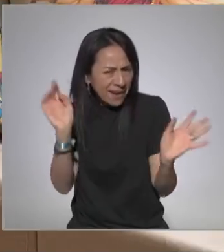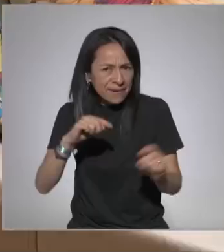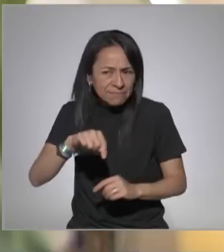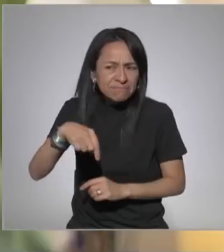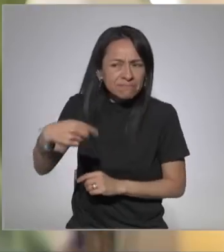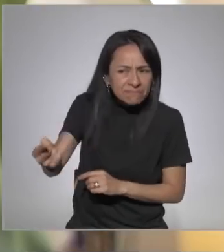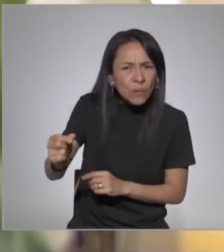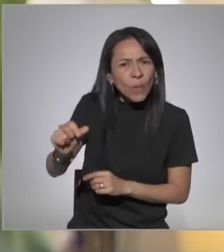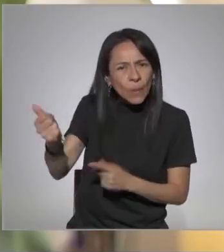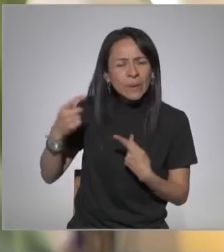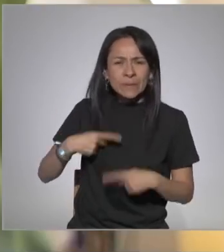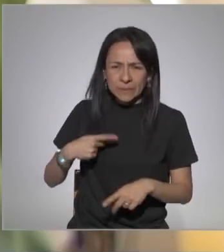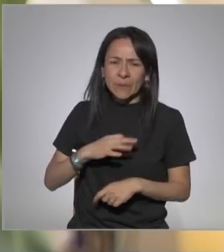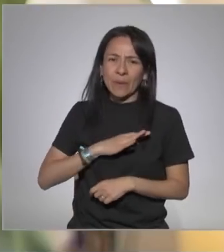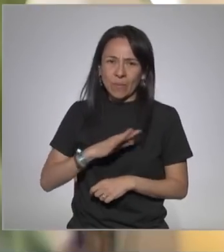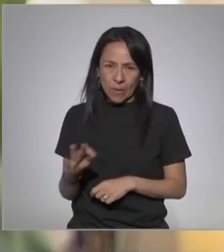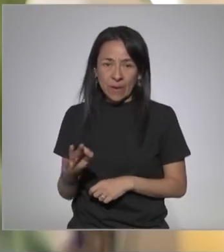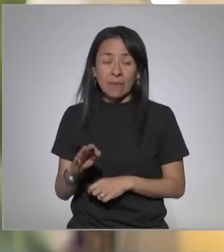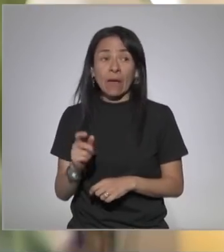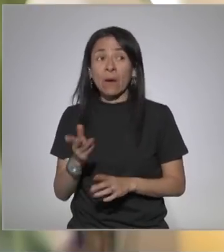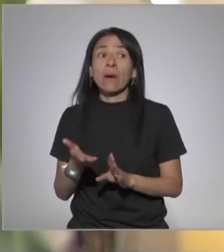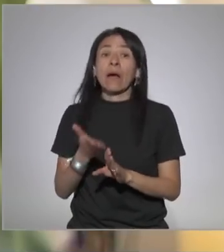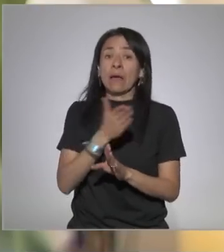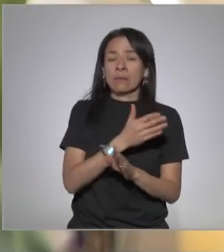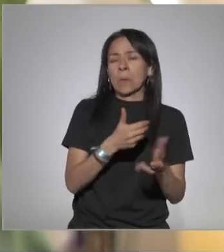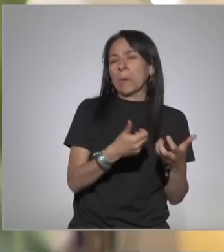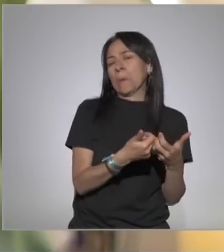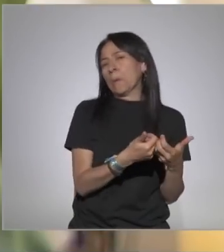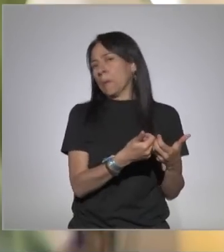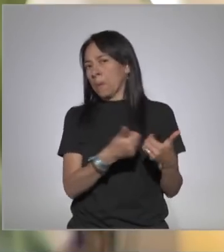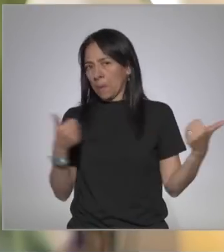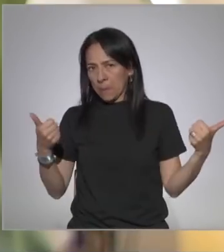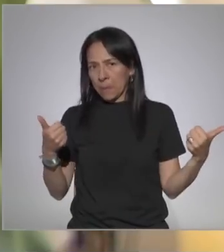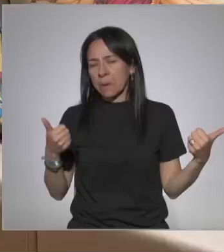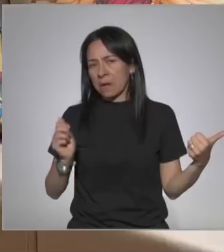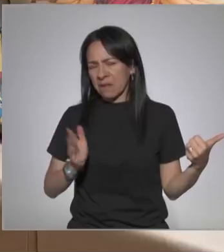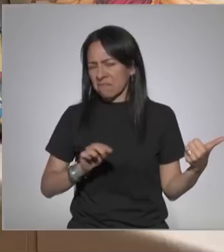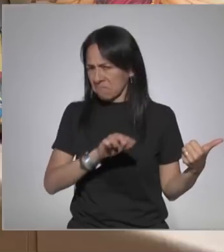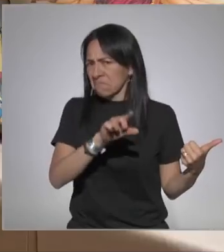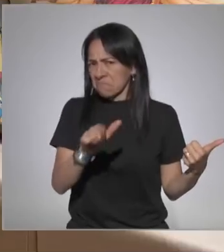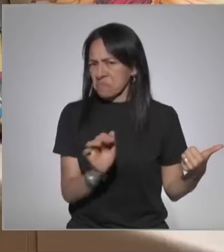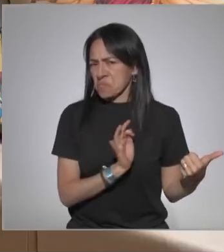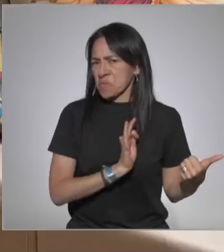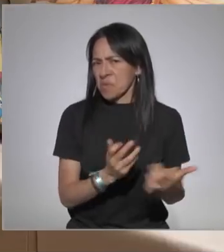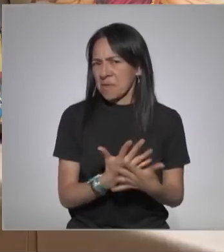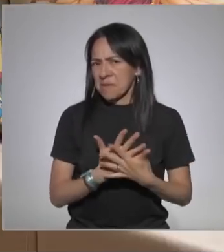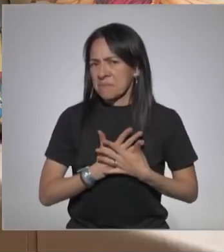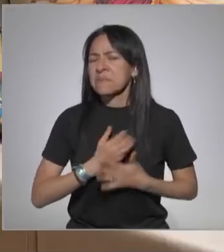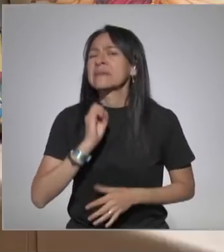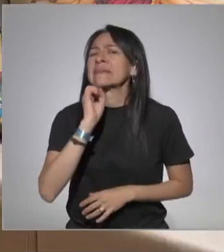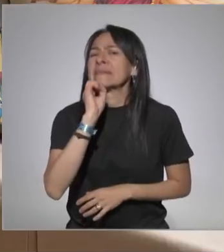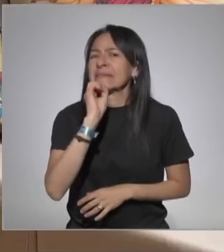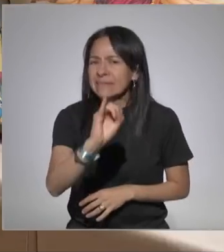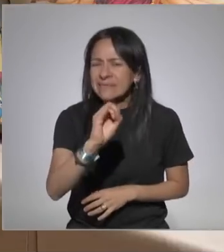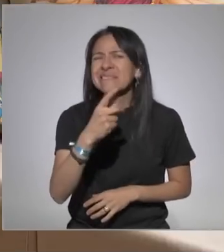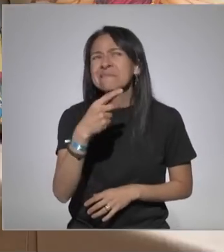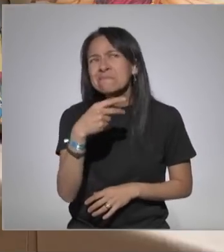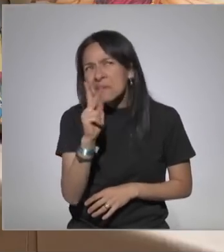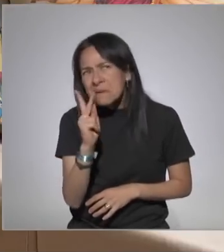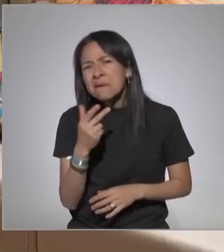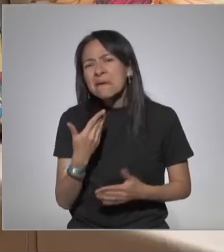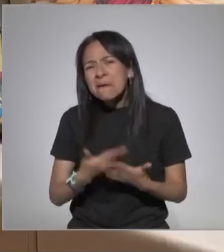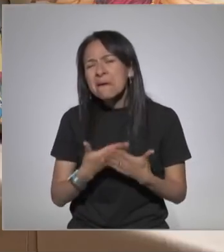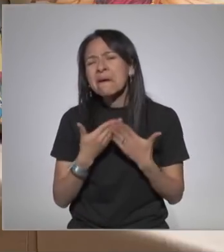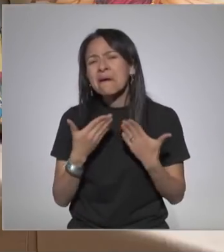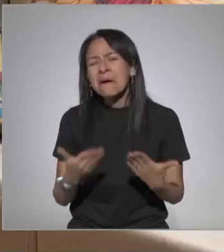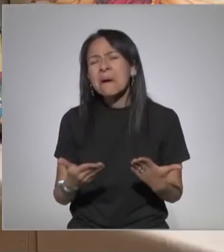después de separada de mi pareja, pero lo he llevado de una